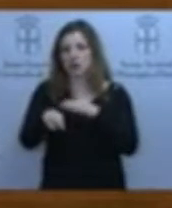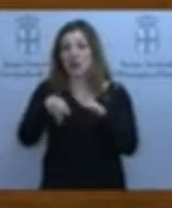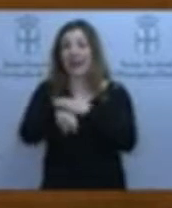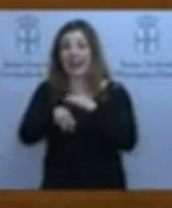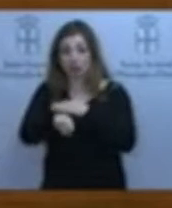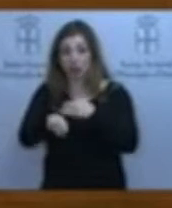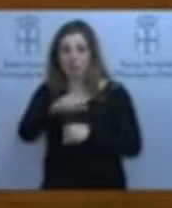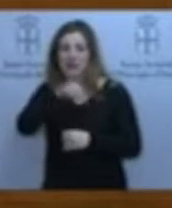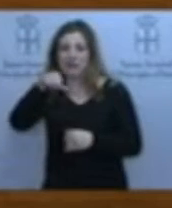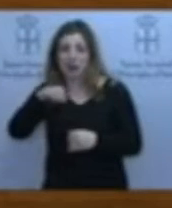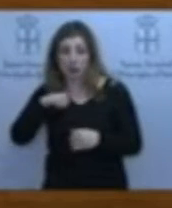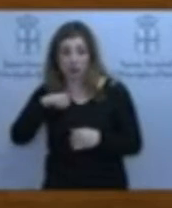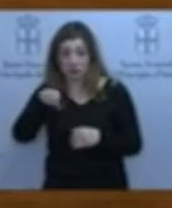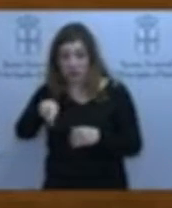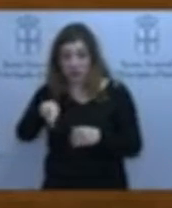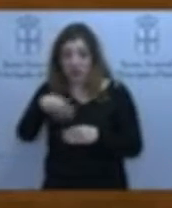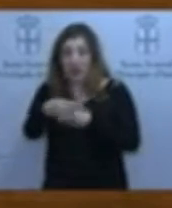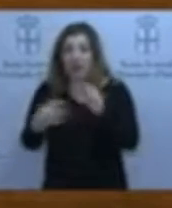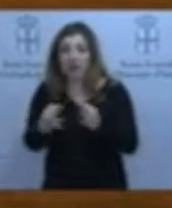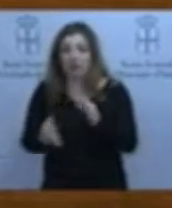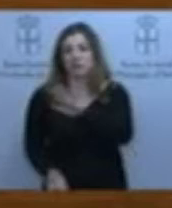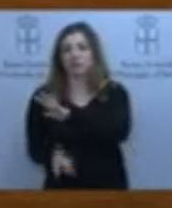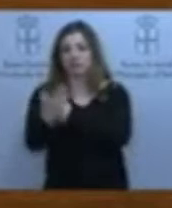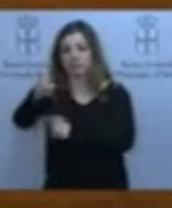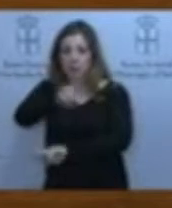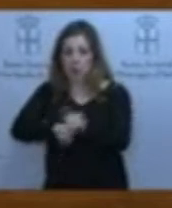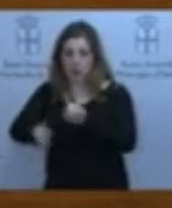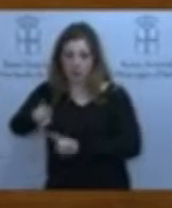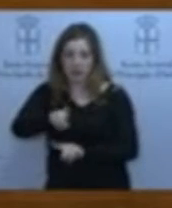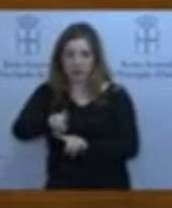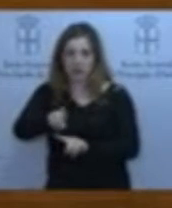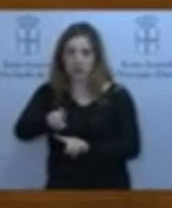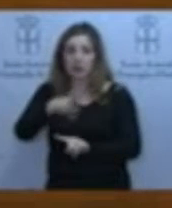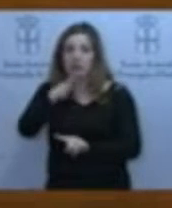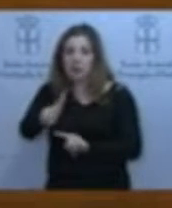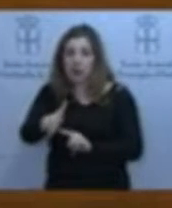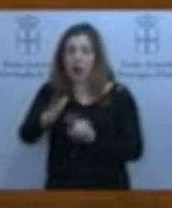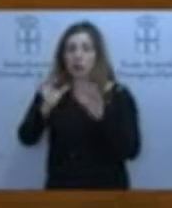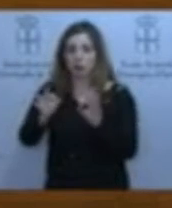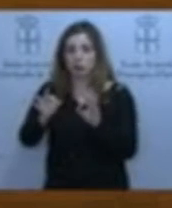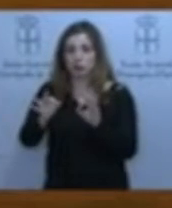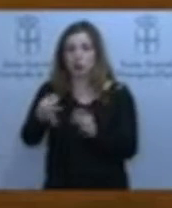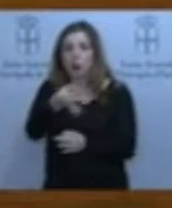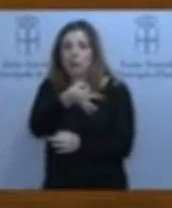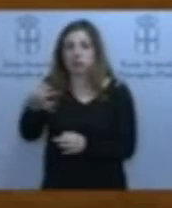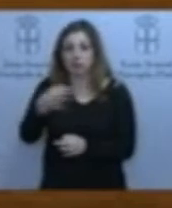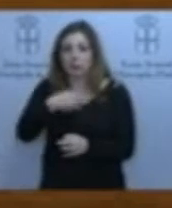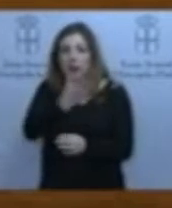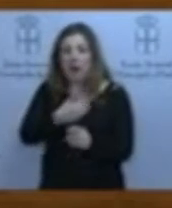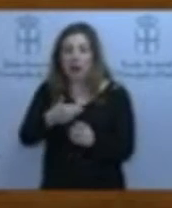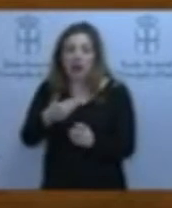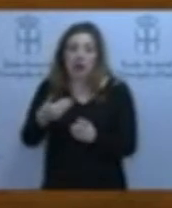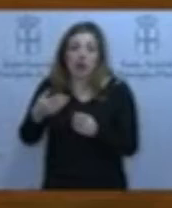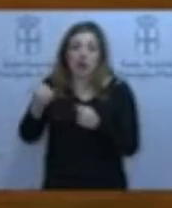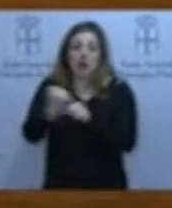hacen es dar problemas a la hora de optimizar el empleo de los recursos